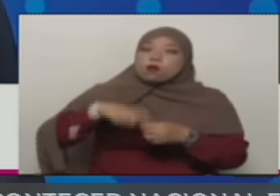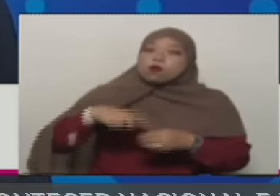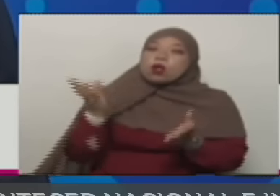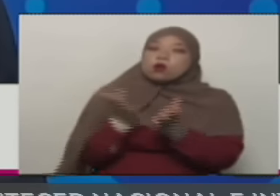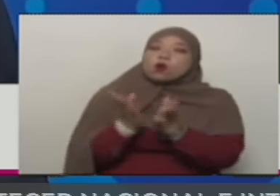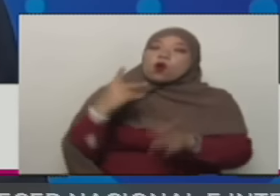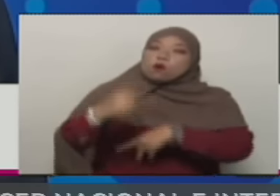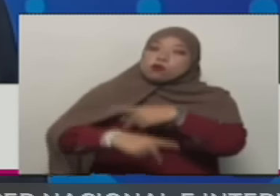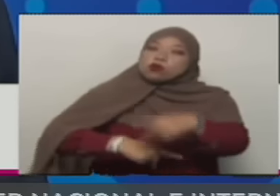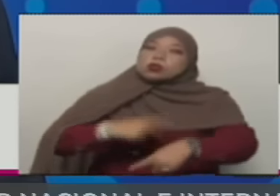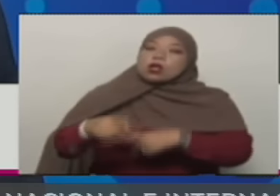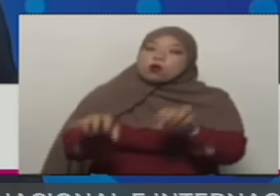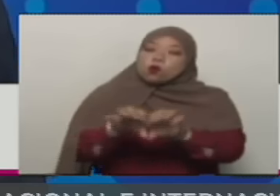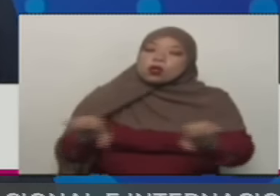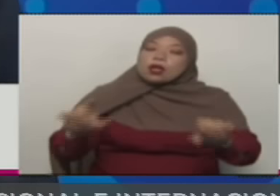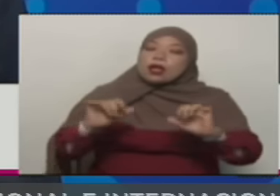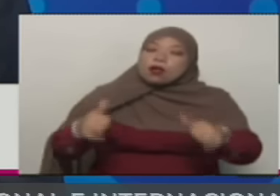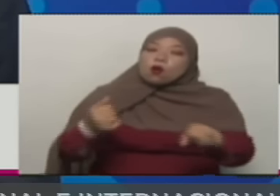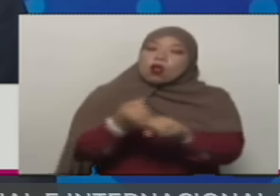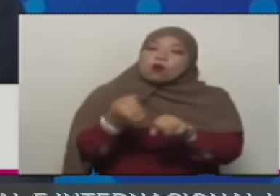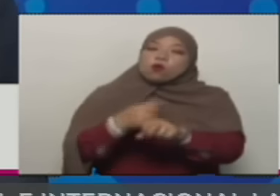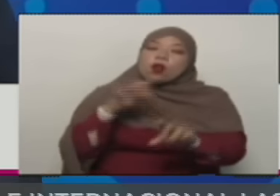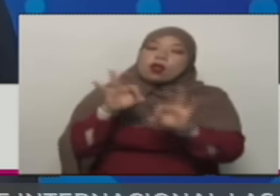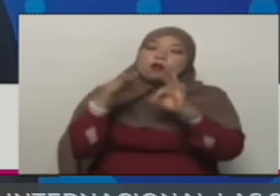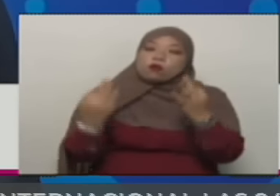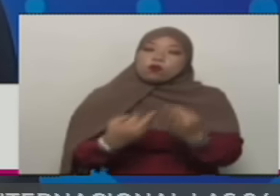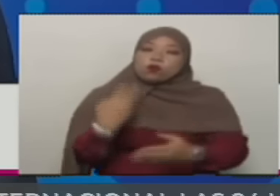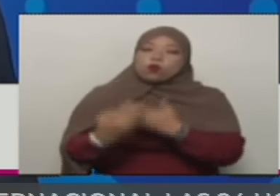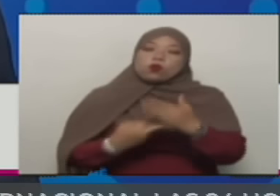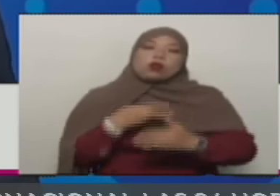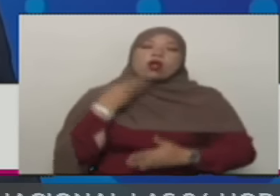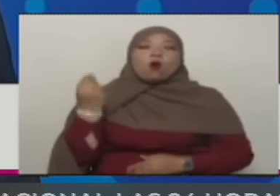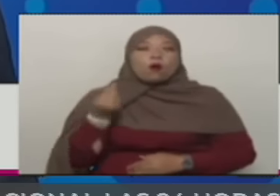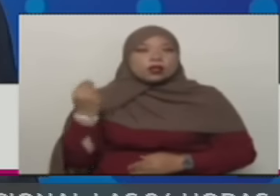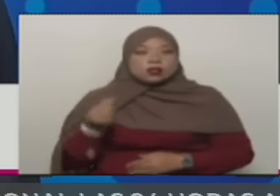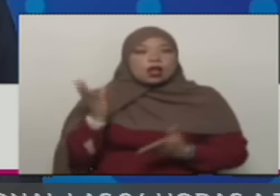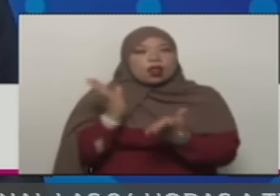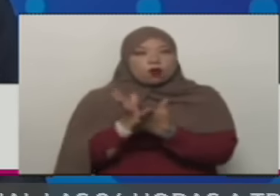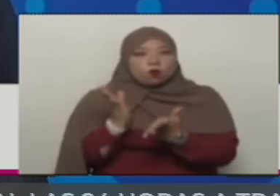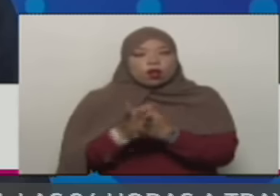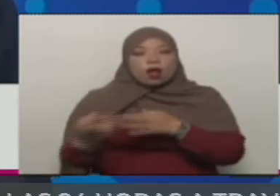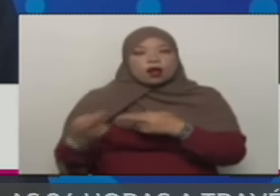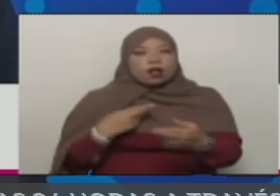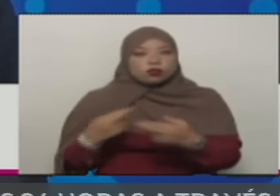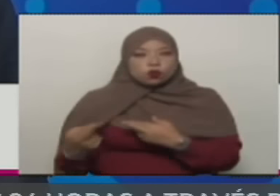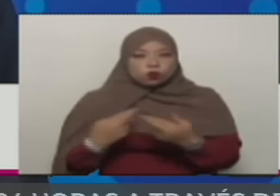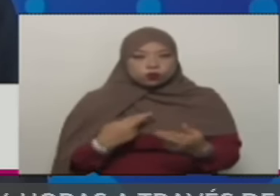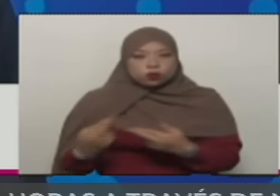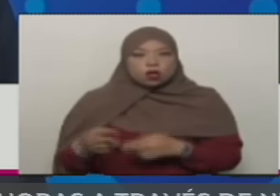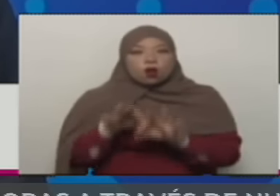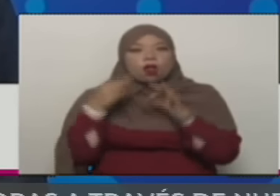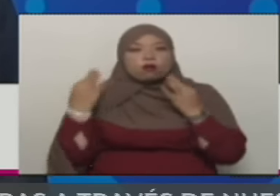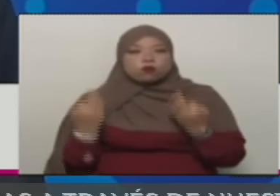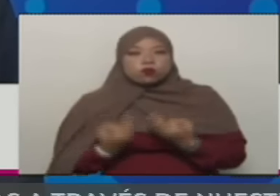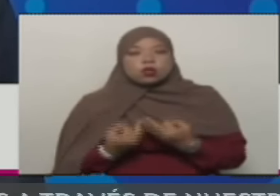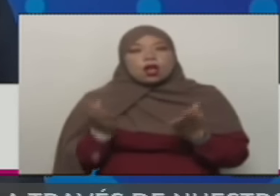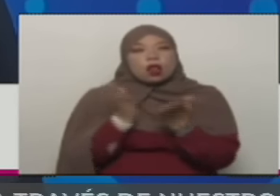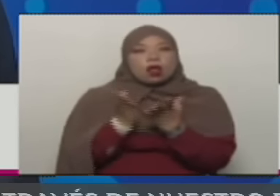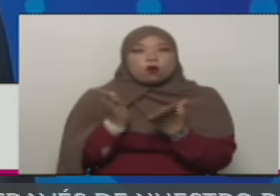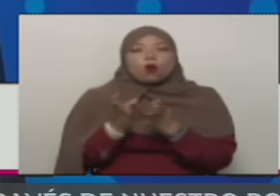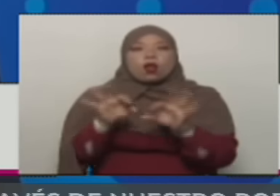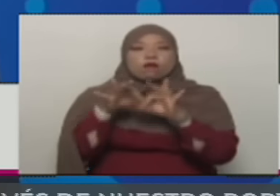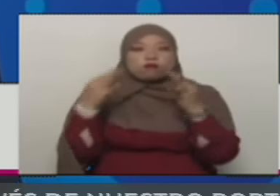ser el actor fundamental en el proceso educativo de los muchachos, de las muchachas, y la escuela tiene que relacionarse con la familia a través de la escuela de